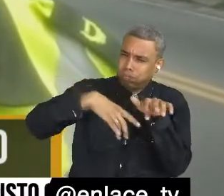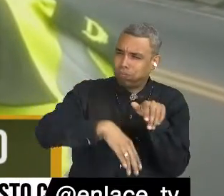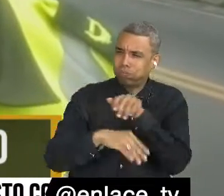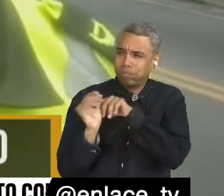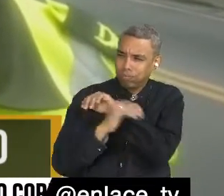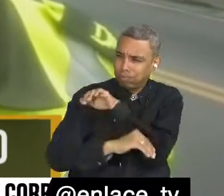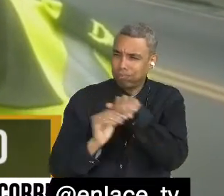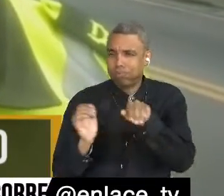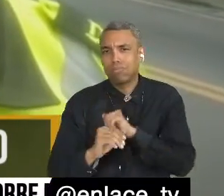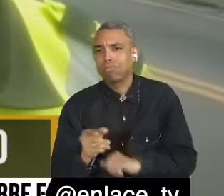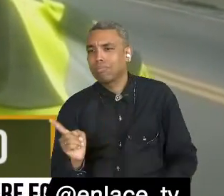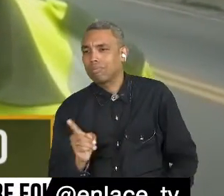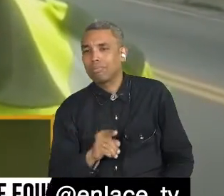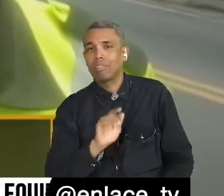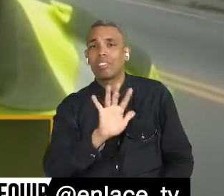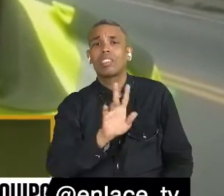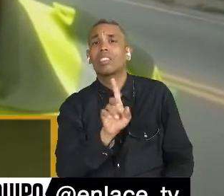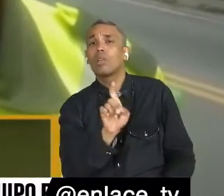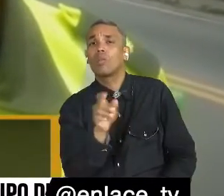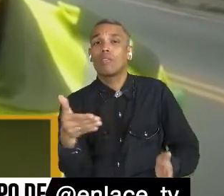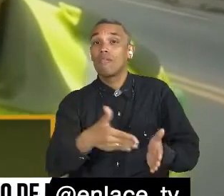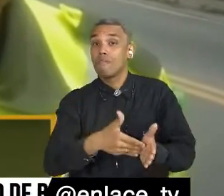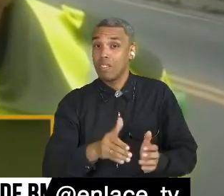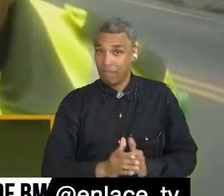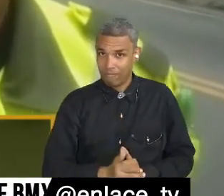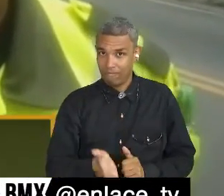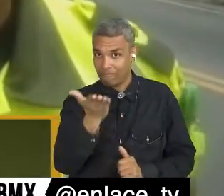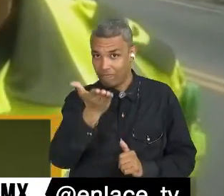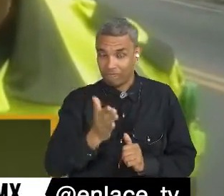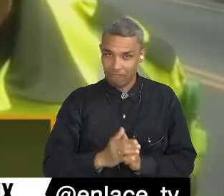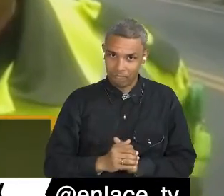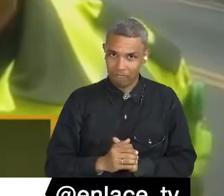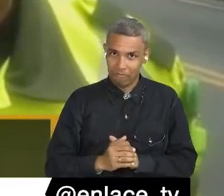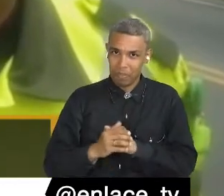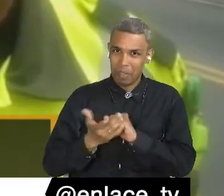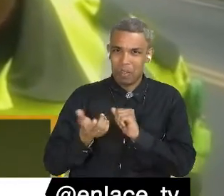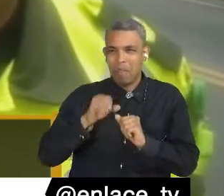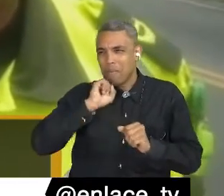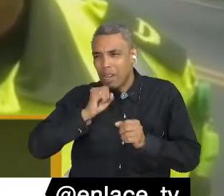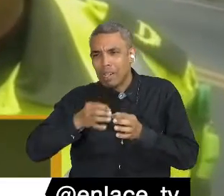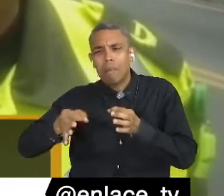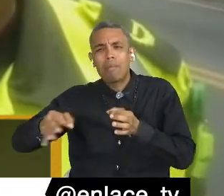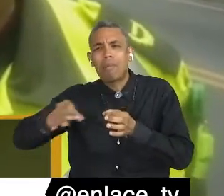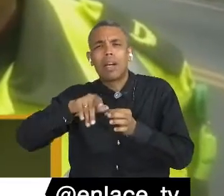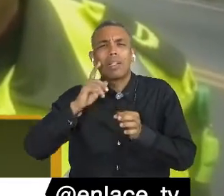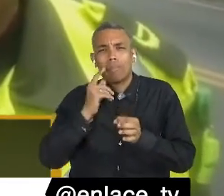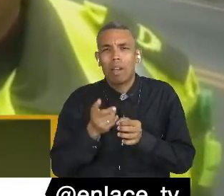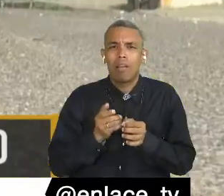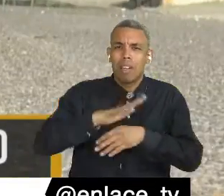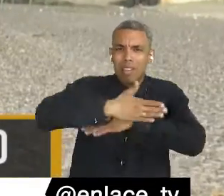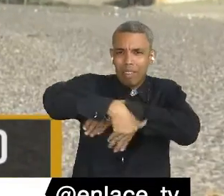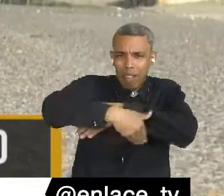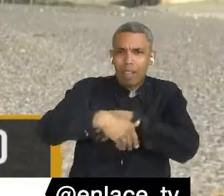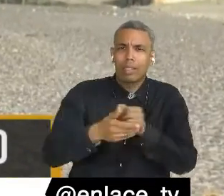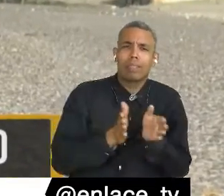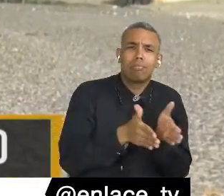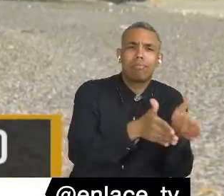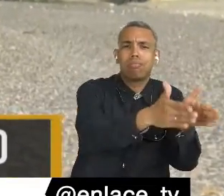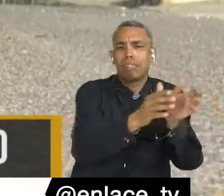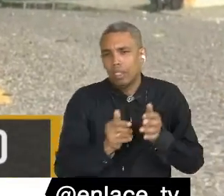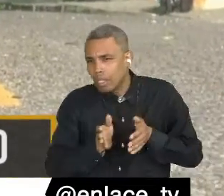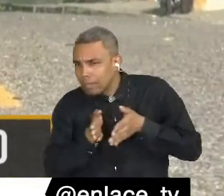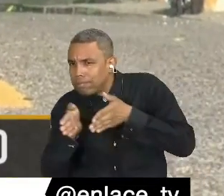de 56.000 vehículos que se han estado transitando por las vías de nuestro departamento. Es así que queremos hacerle la